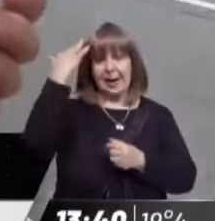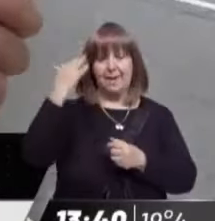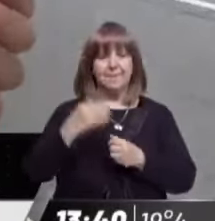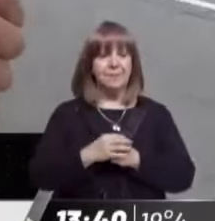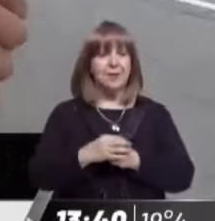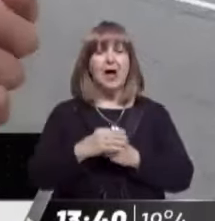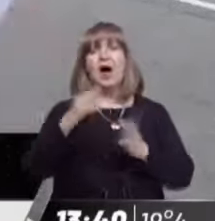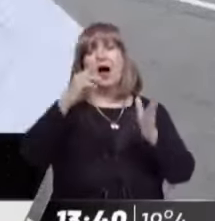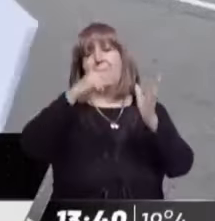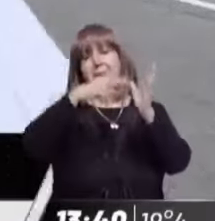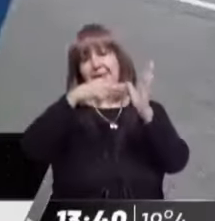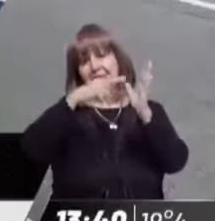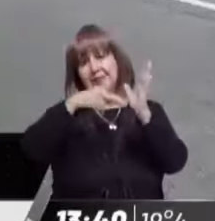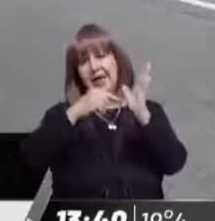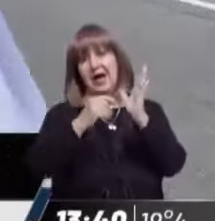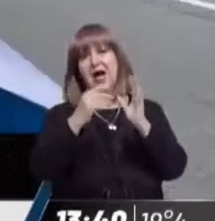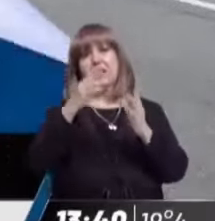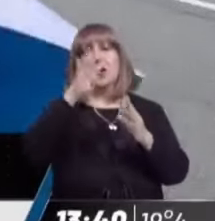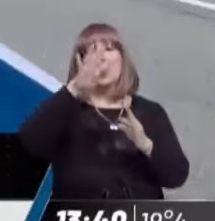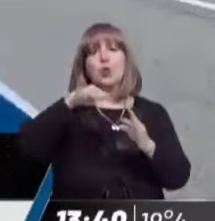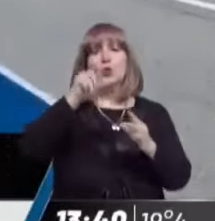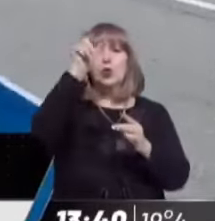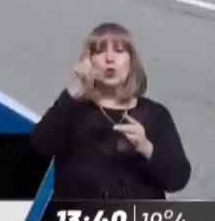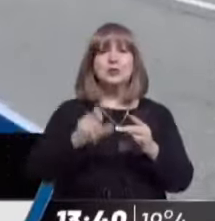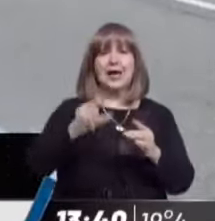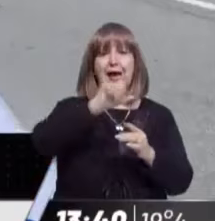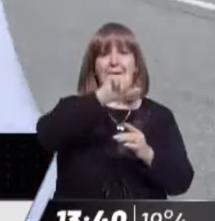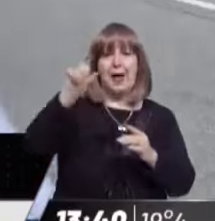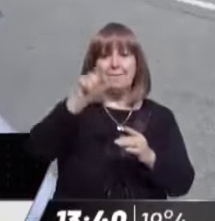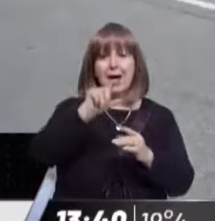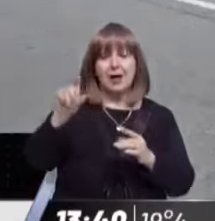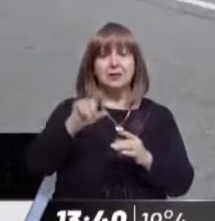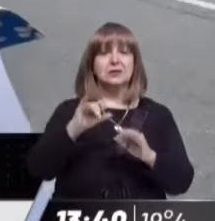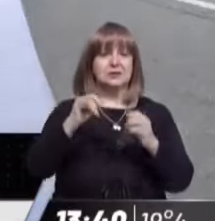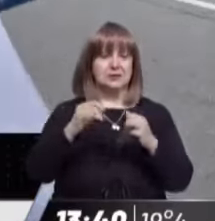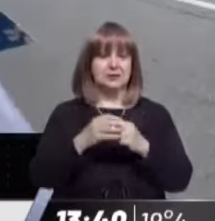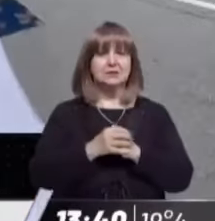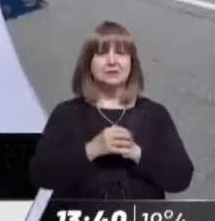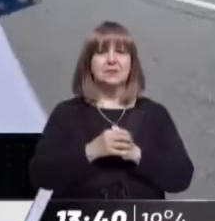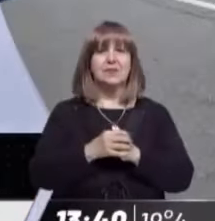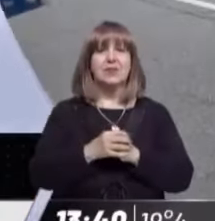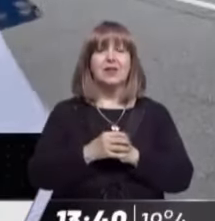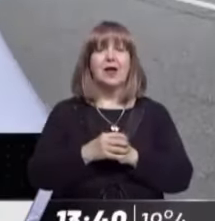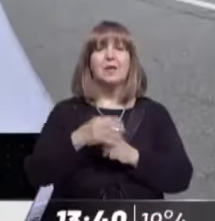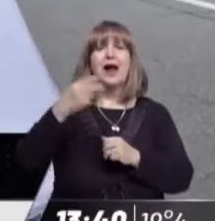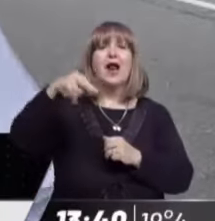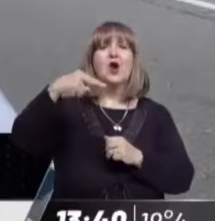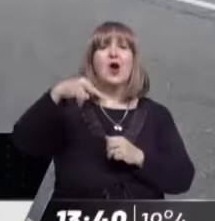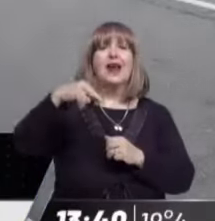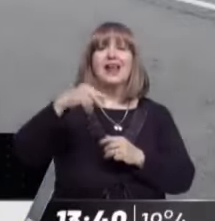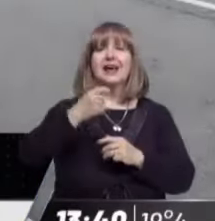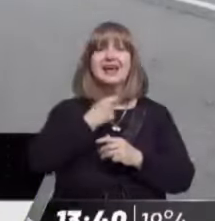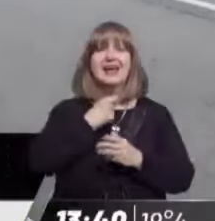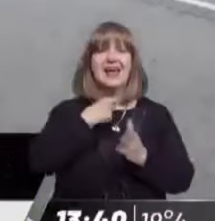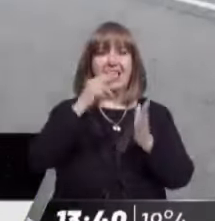acá podés pintar. Y podés pintar, Noelia, que quería pintar, mirá. Ah, ese ahí tiene para pintar, ¿ves? Noelia quería pintar, sí,